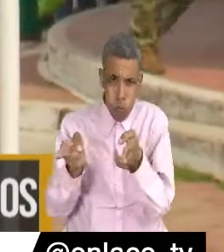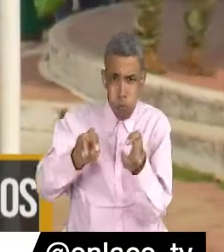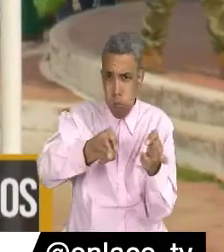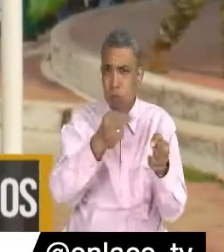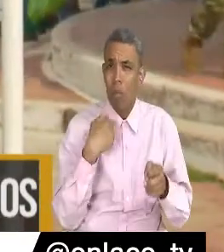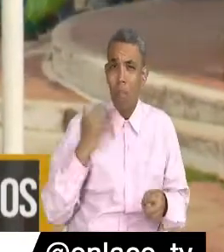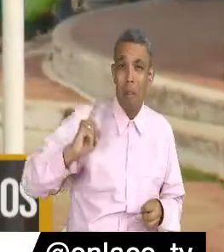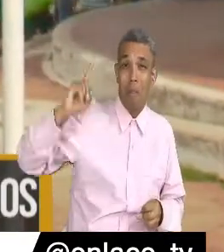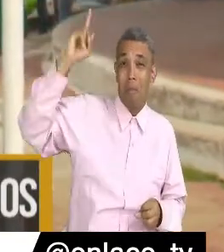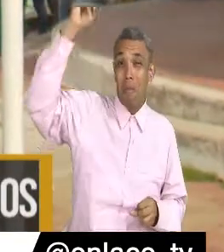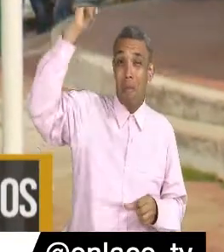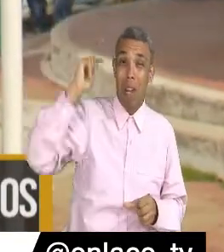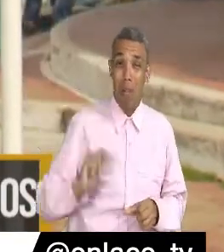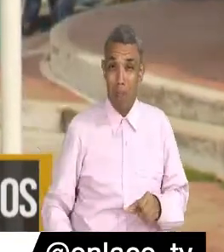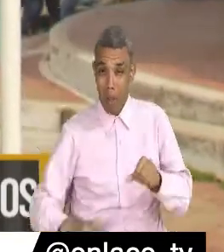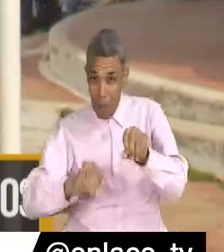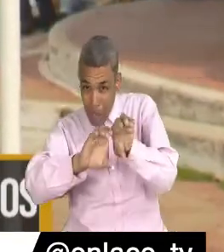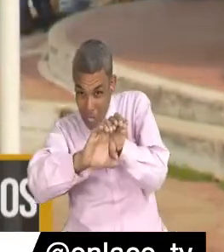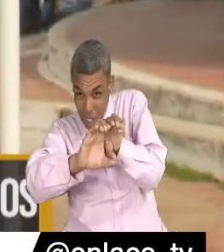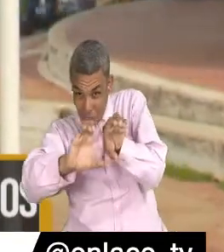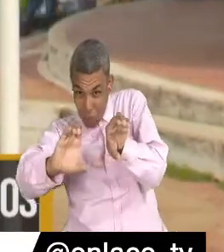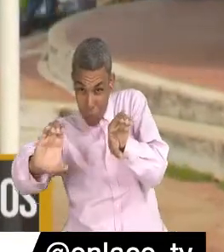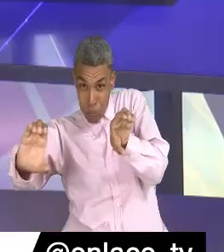palo que lo había golpeado y lo había volteado.